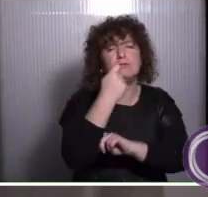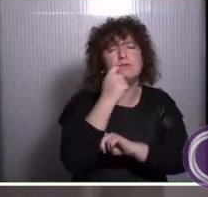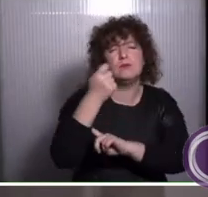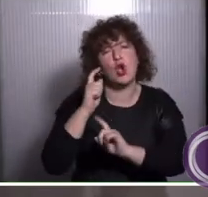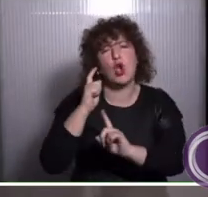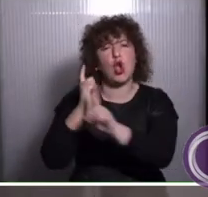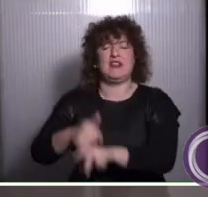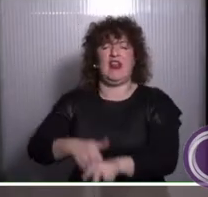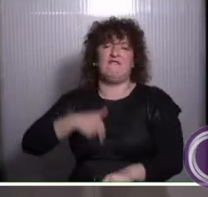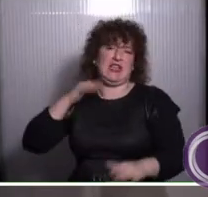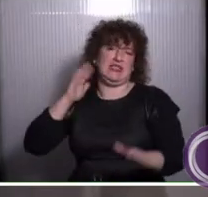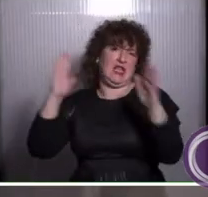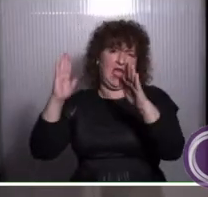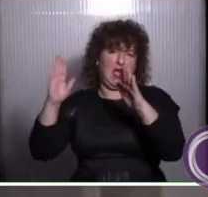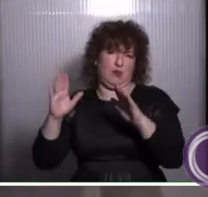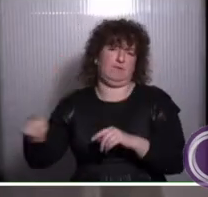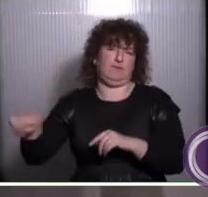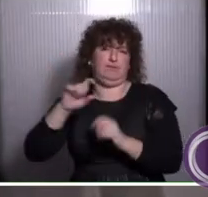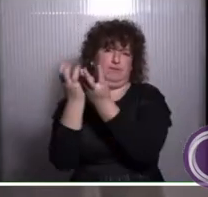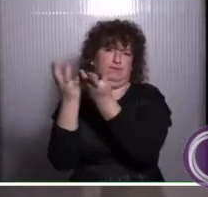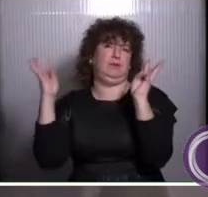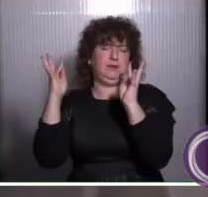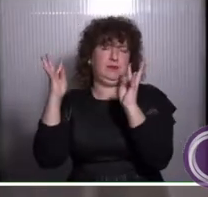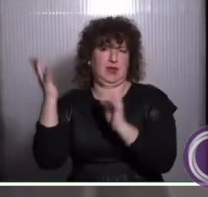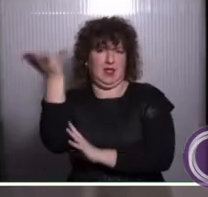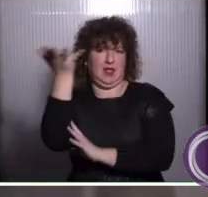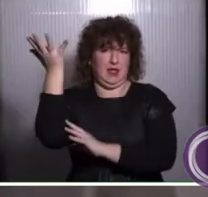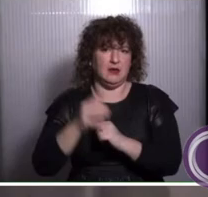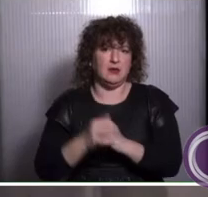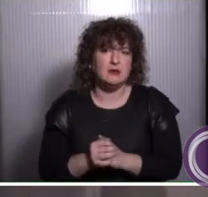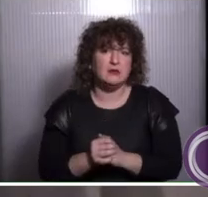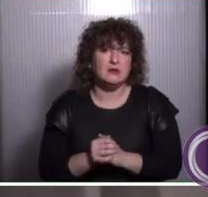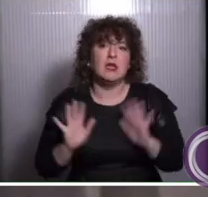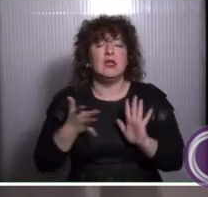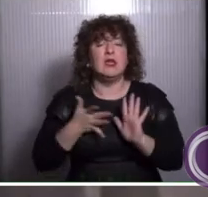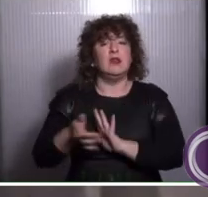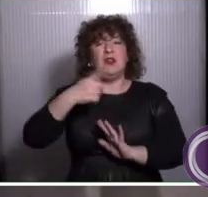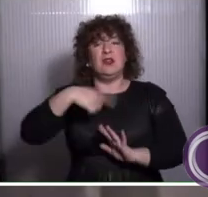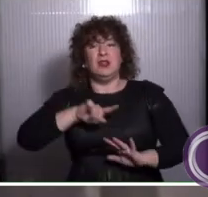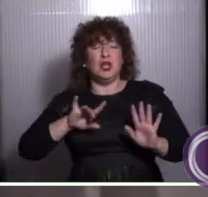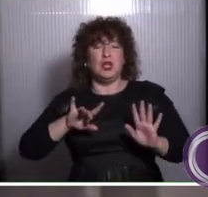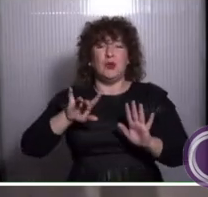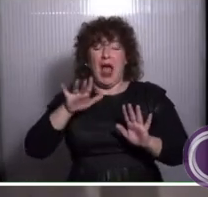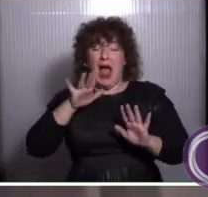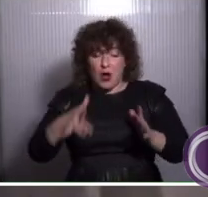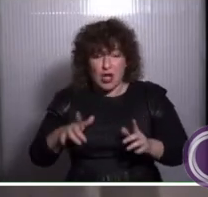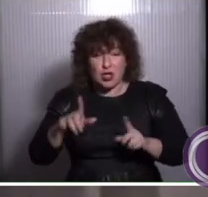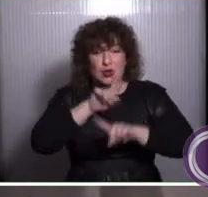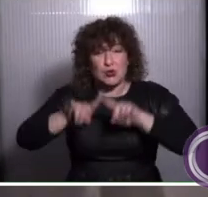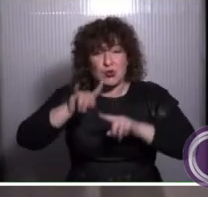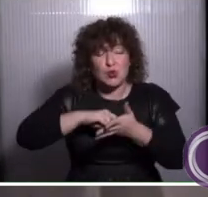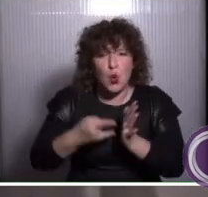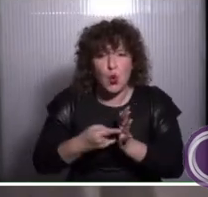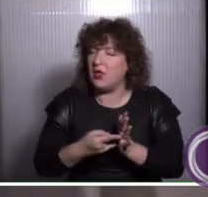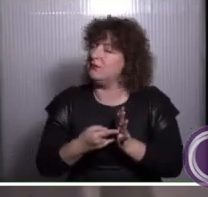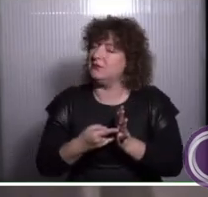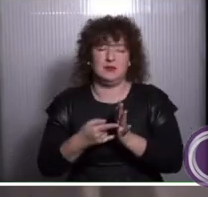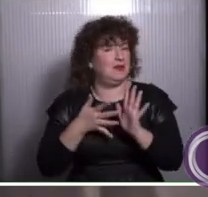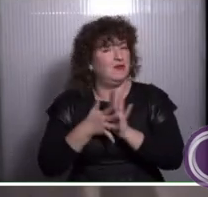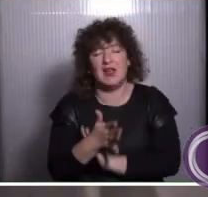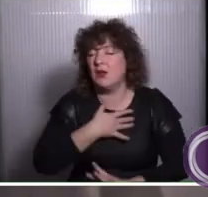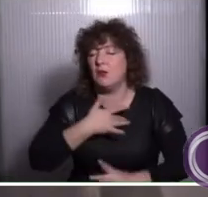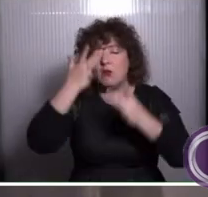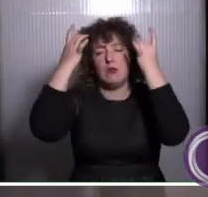búnker franquista. Y desde luego que tengamos que arreglar ahora este problema significa que queremos de una vez